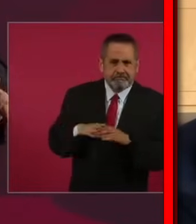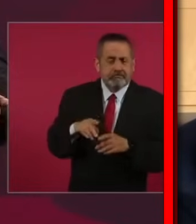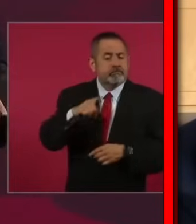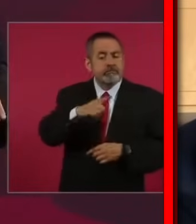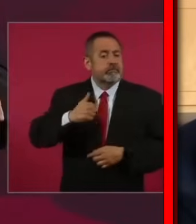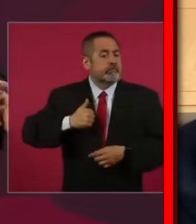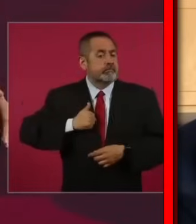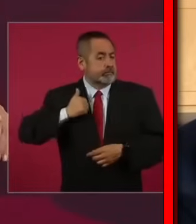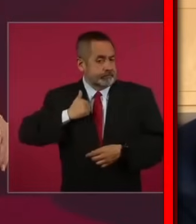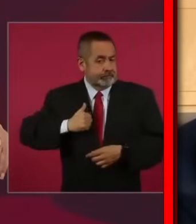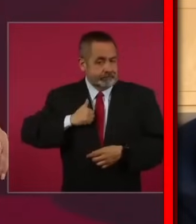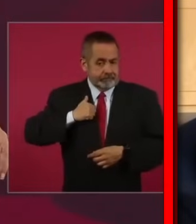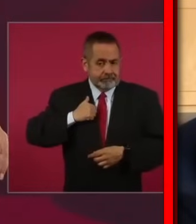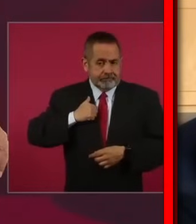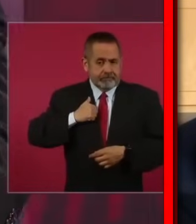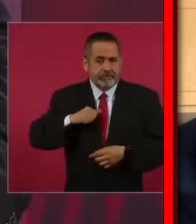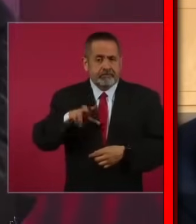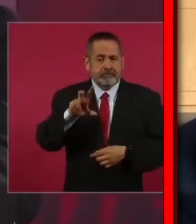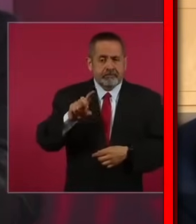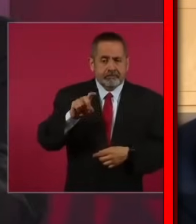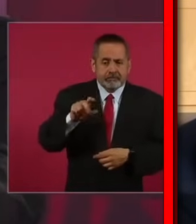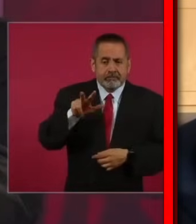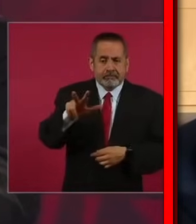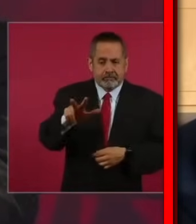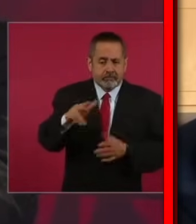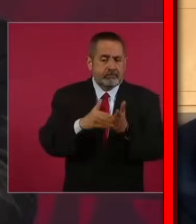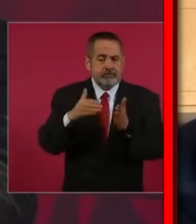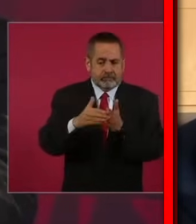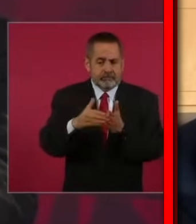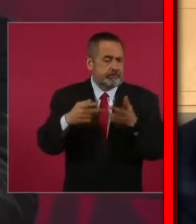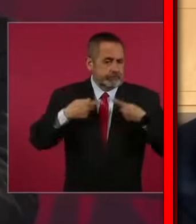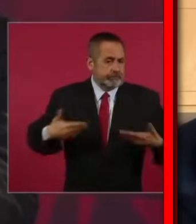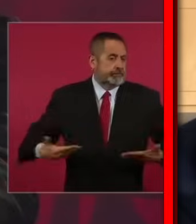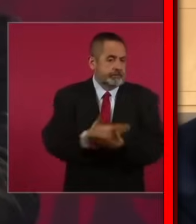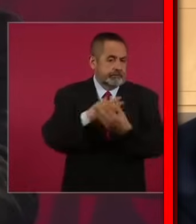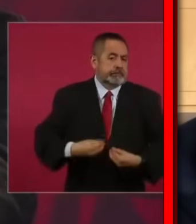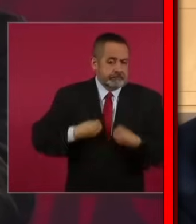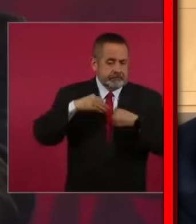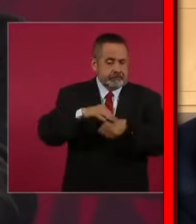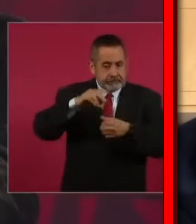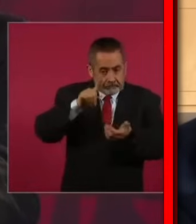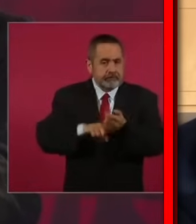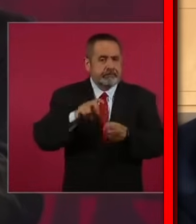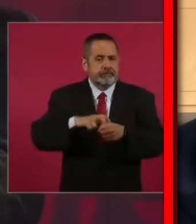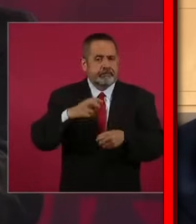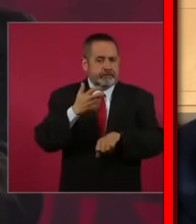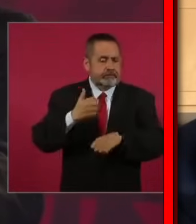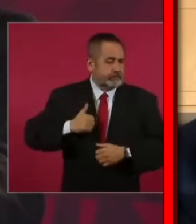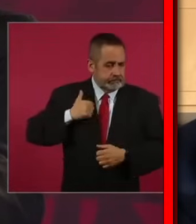Canadá tenía 38 millones de habitantes y los mexicanos